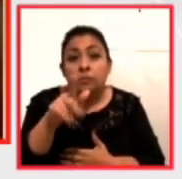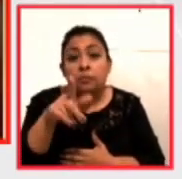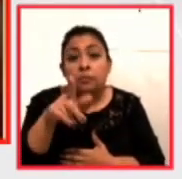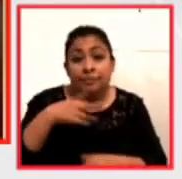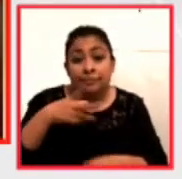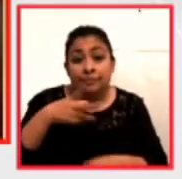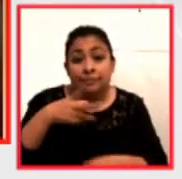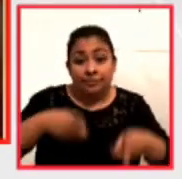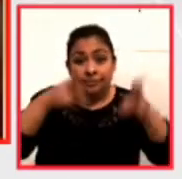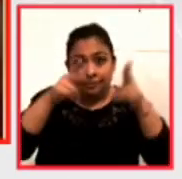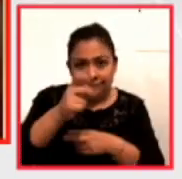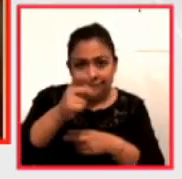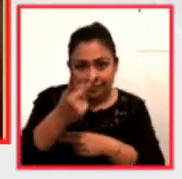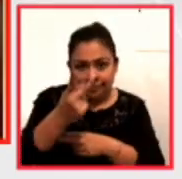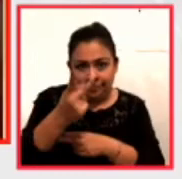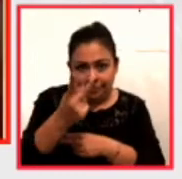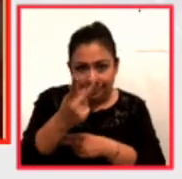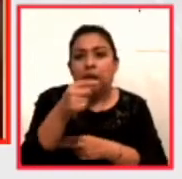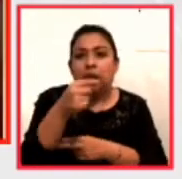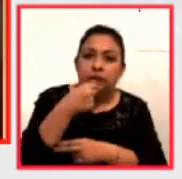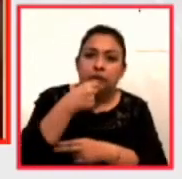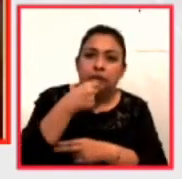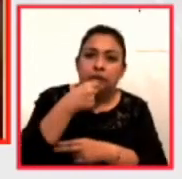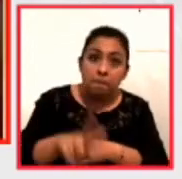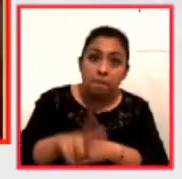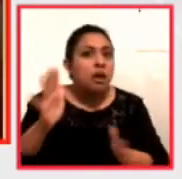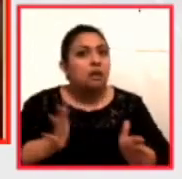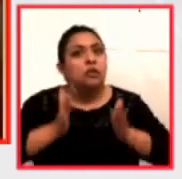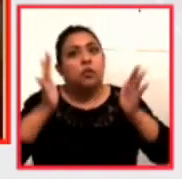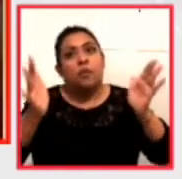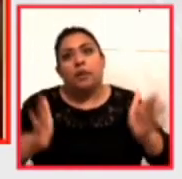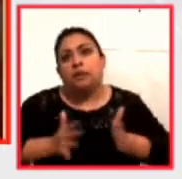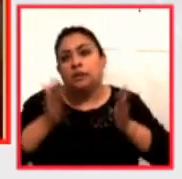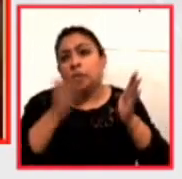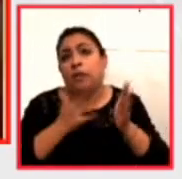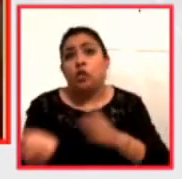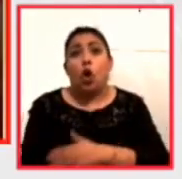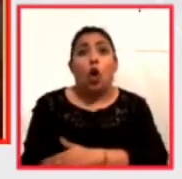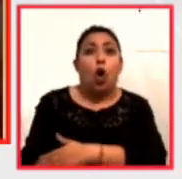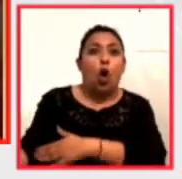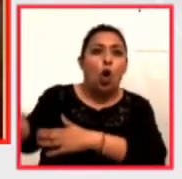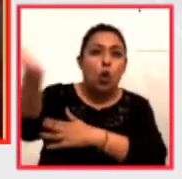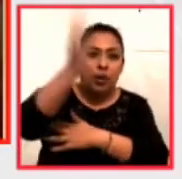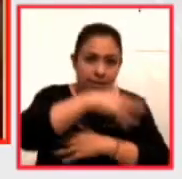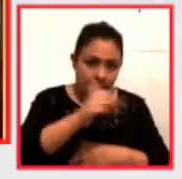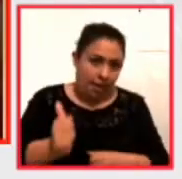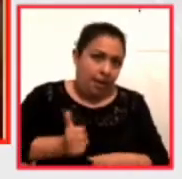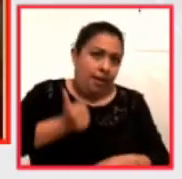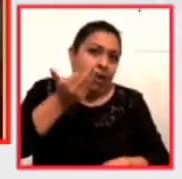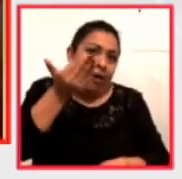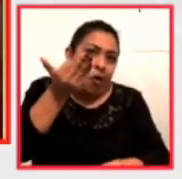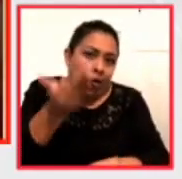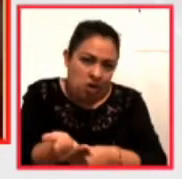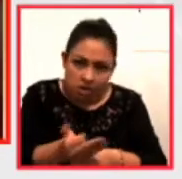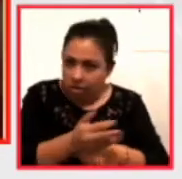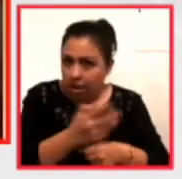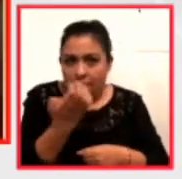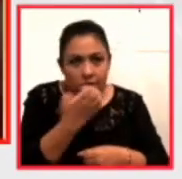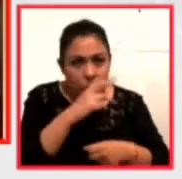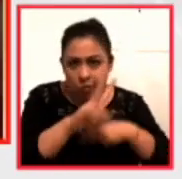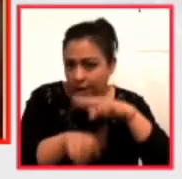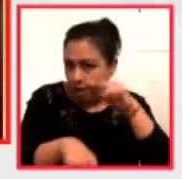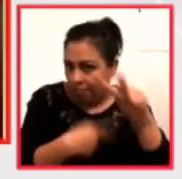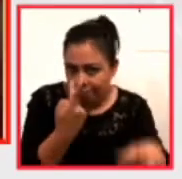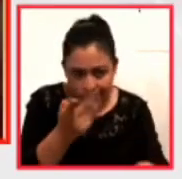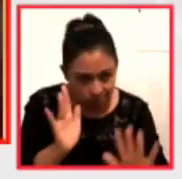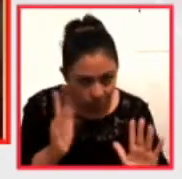para niños y niñas les tiene muchas sorpresas mañana todo el día. No se despeguen, aprovechen que ahorita nos está yendo a la escuela para